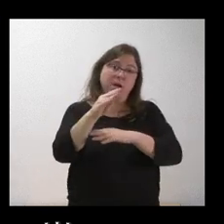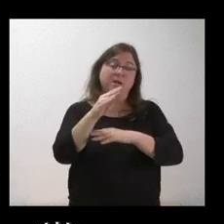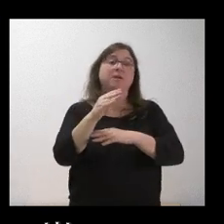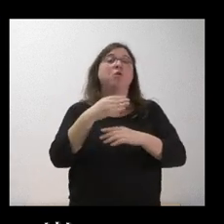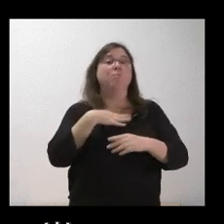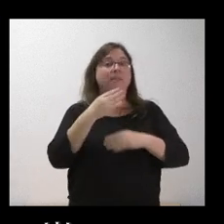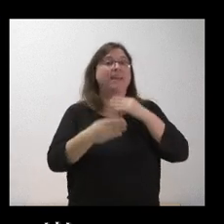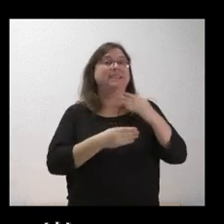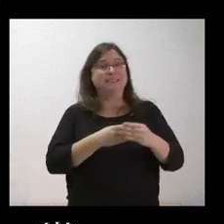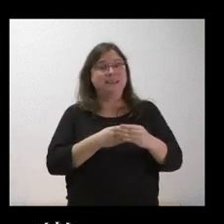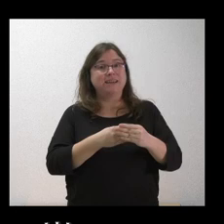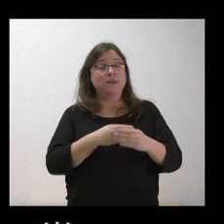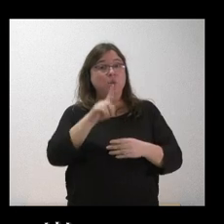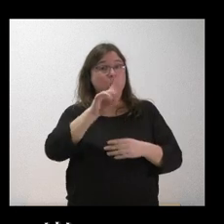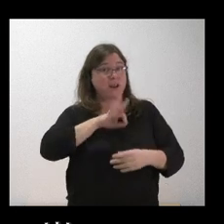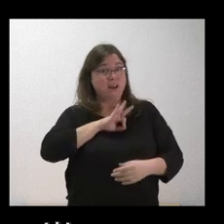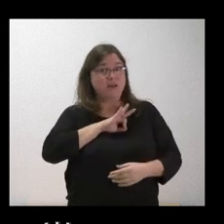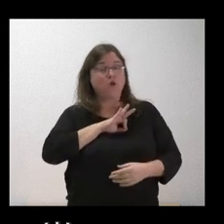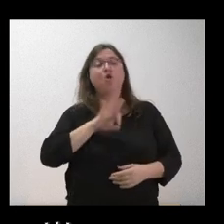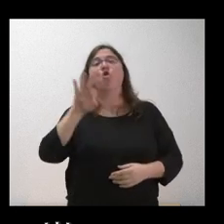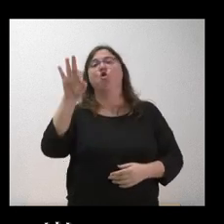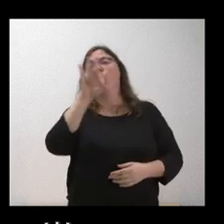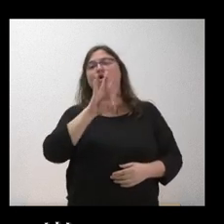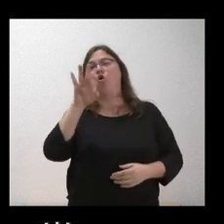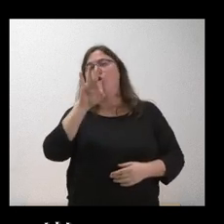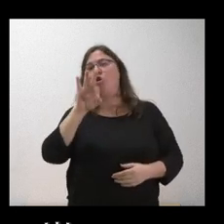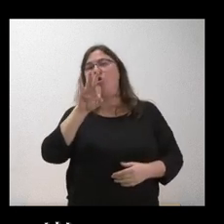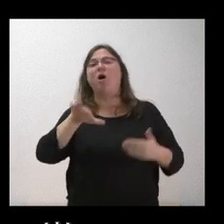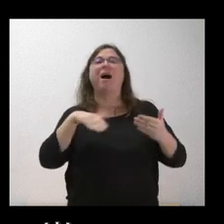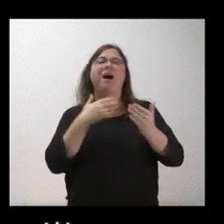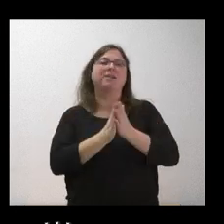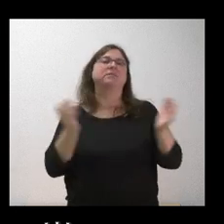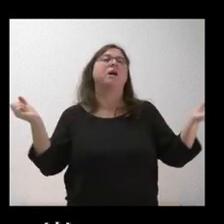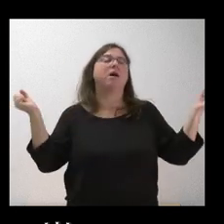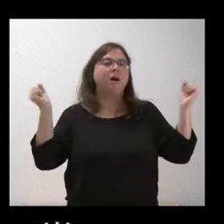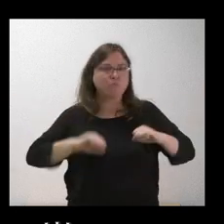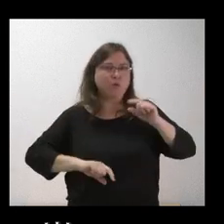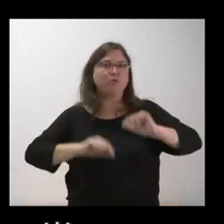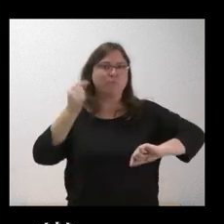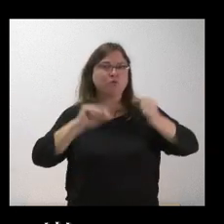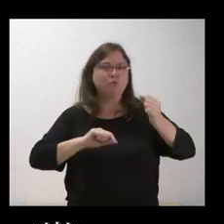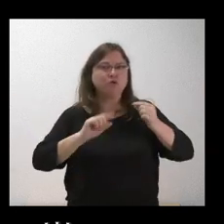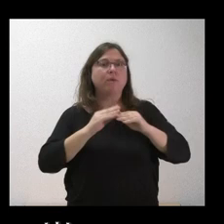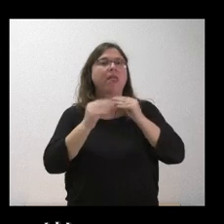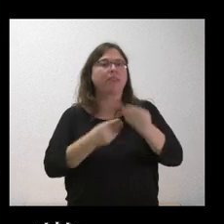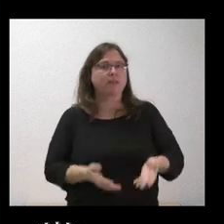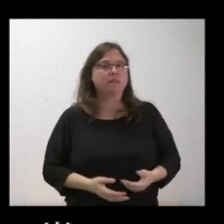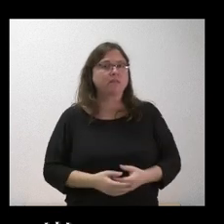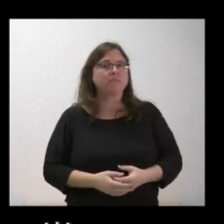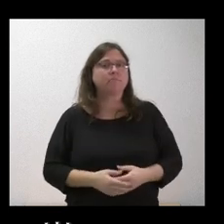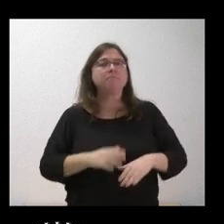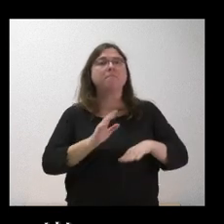va a producir desde el 1 de enero o van a tener que esperar a que se aprueben los presupuestos del 24 para disponer de esas cuantías es